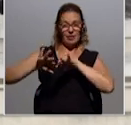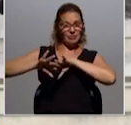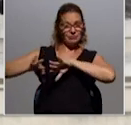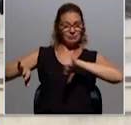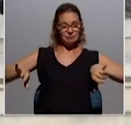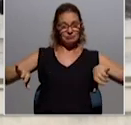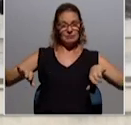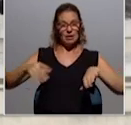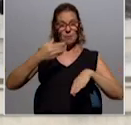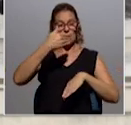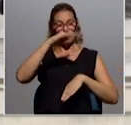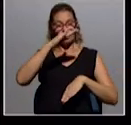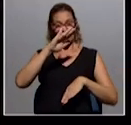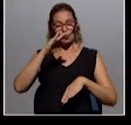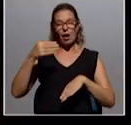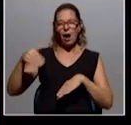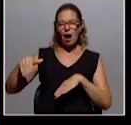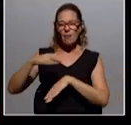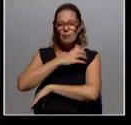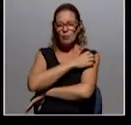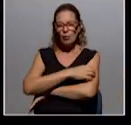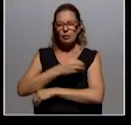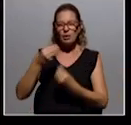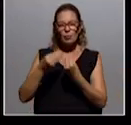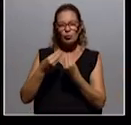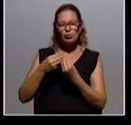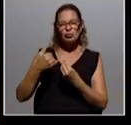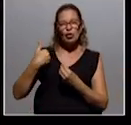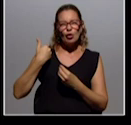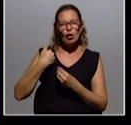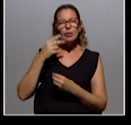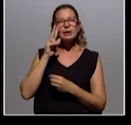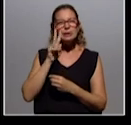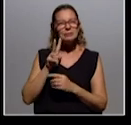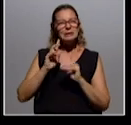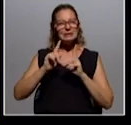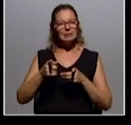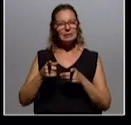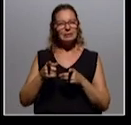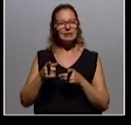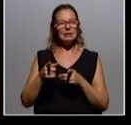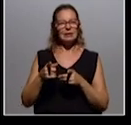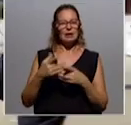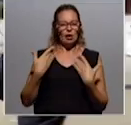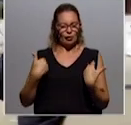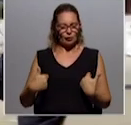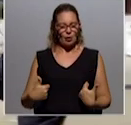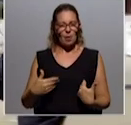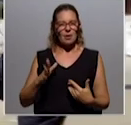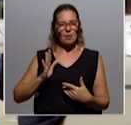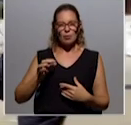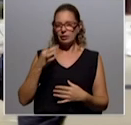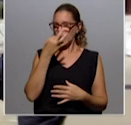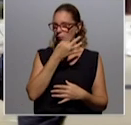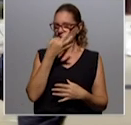también se ve un país pujante y con muchísimos jóvenes que miran hacia Occidente y que realmente hasta en sus ropas las mujeres se